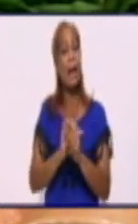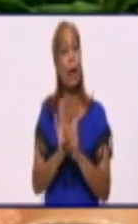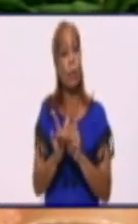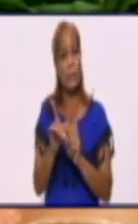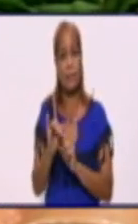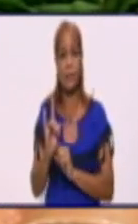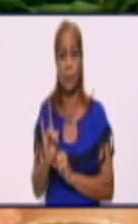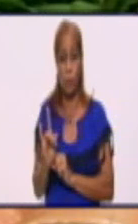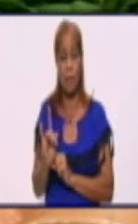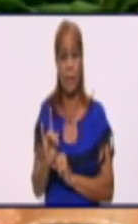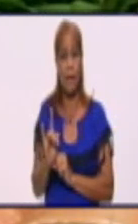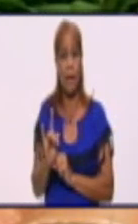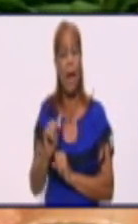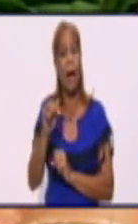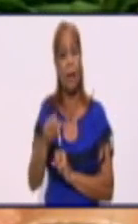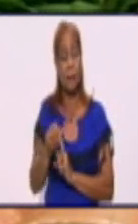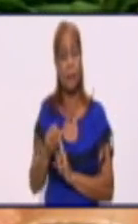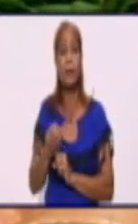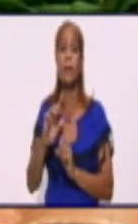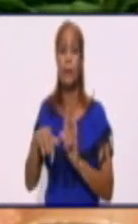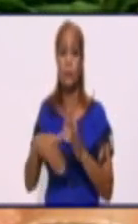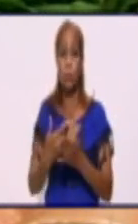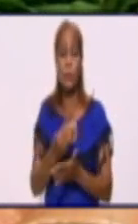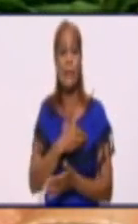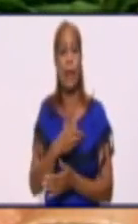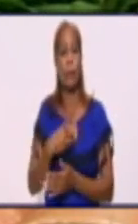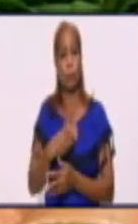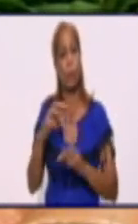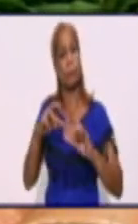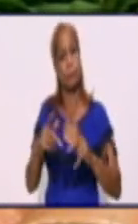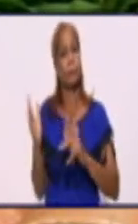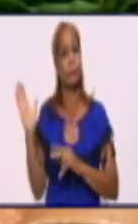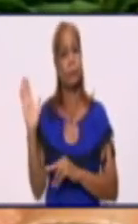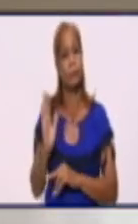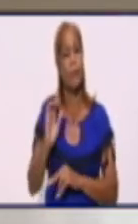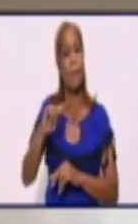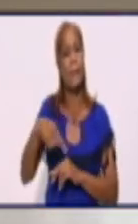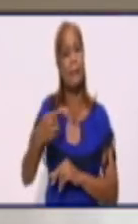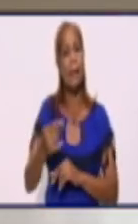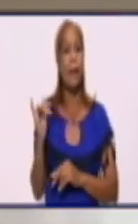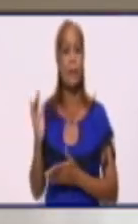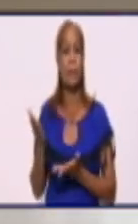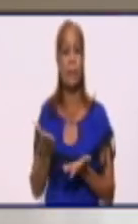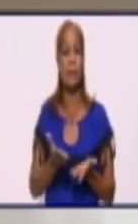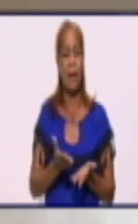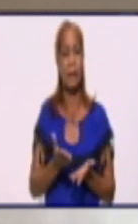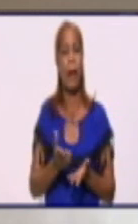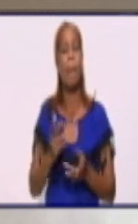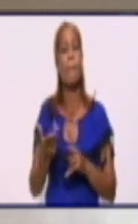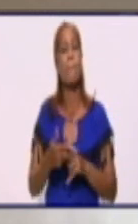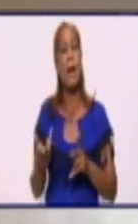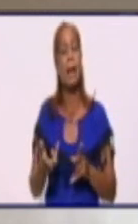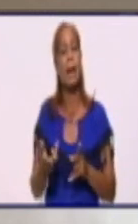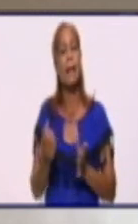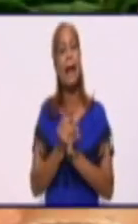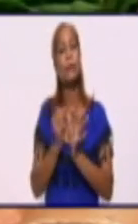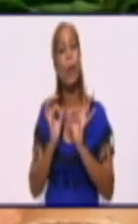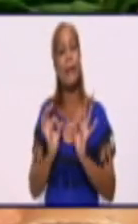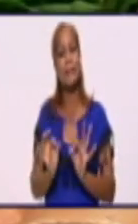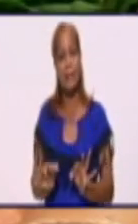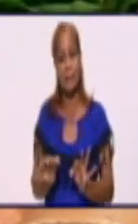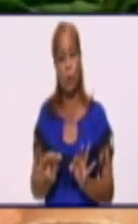nuestra provincia de Granma. Tendremos la presencia de la doctora Kenia González Medina con la actualización de las próximas 24 horas